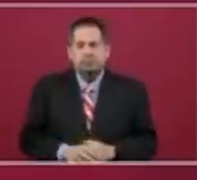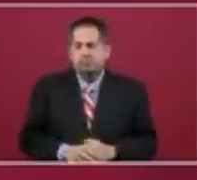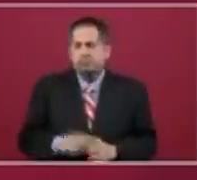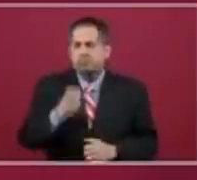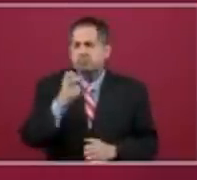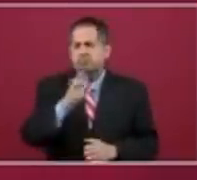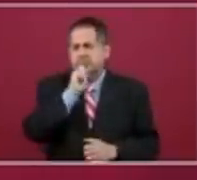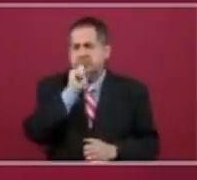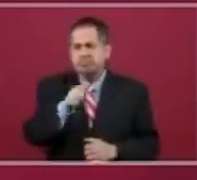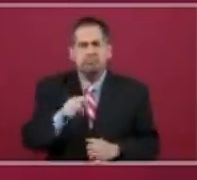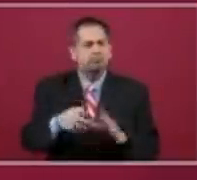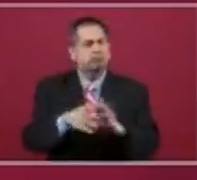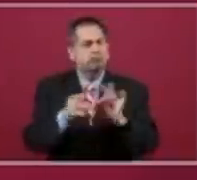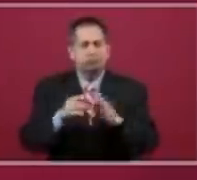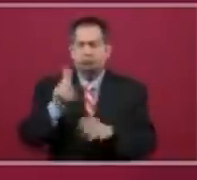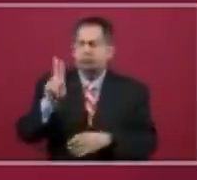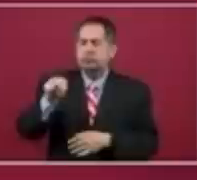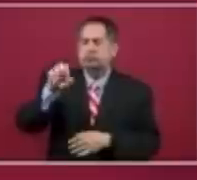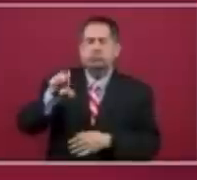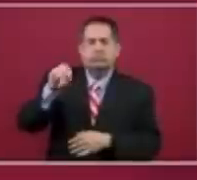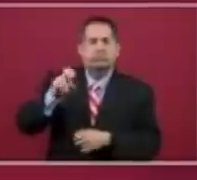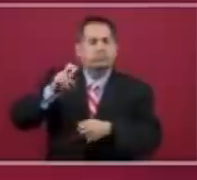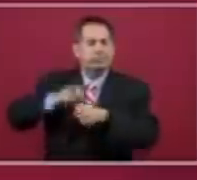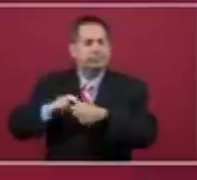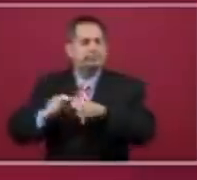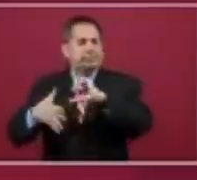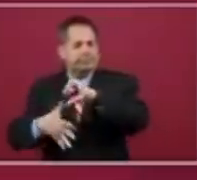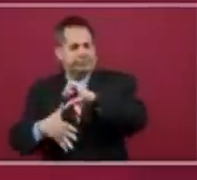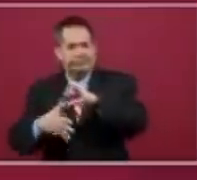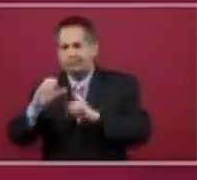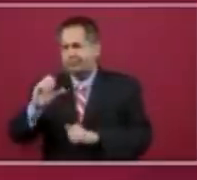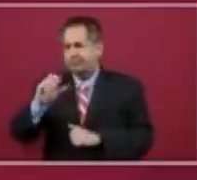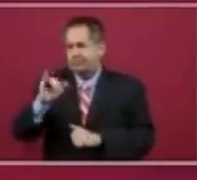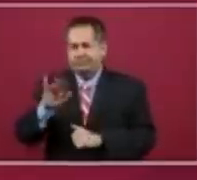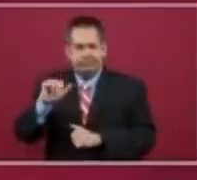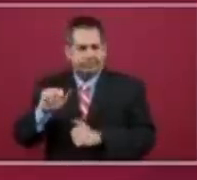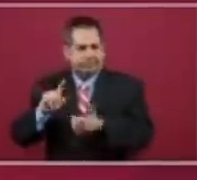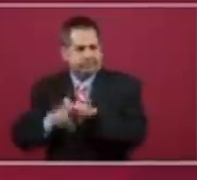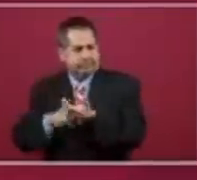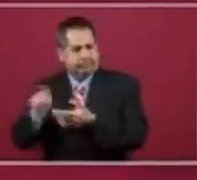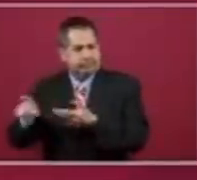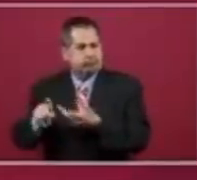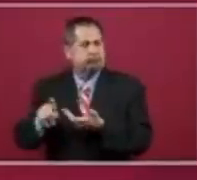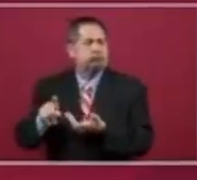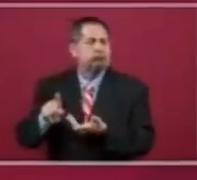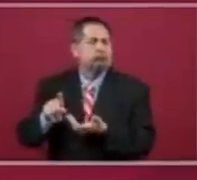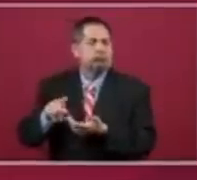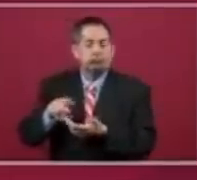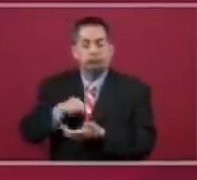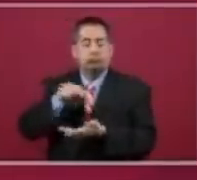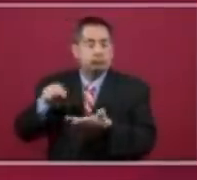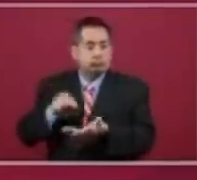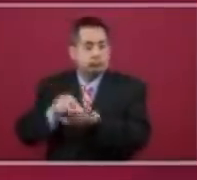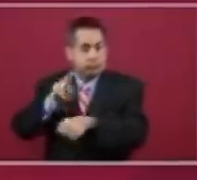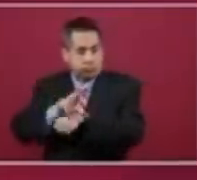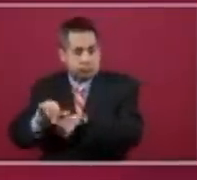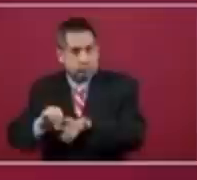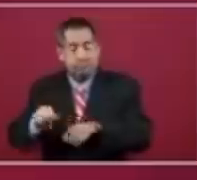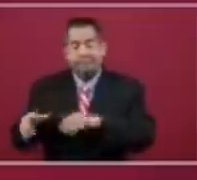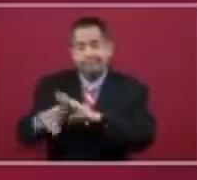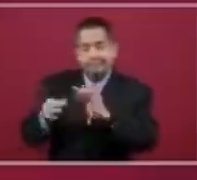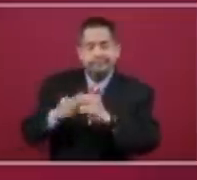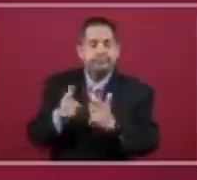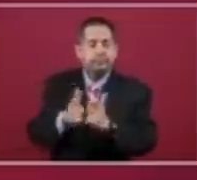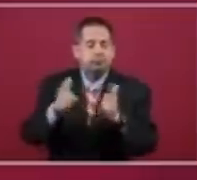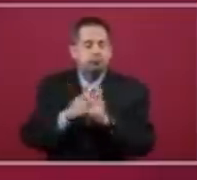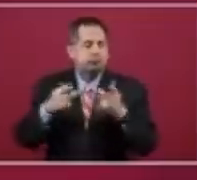el PHI de la UNESCO para América Latina y el Caribe, que se ubica en Montevideo, sugirió la conformación de un grupo